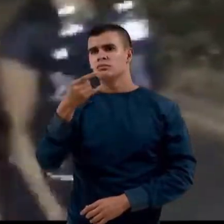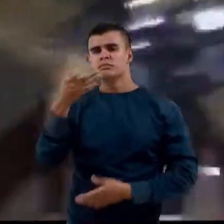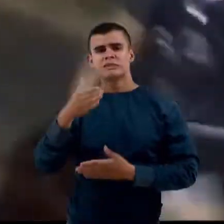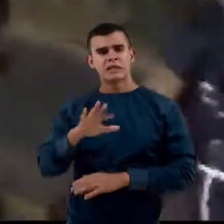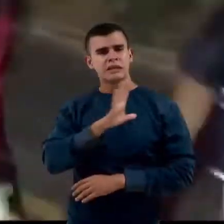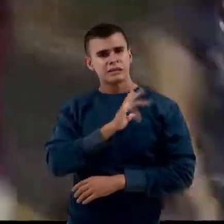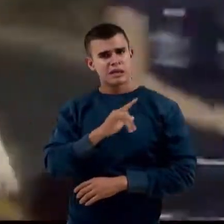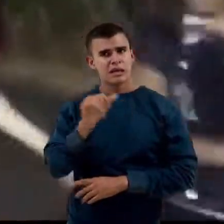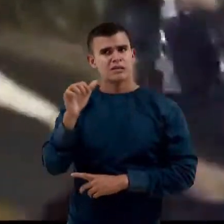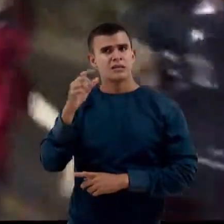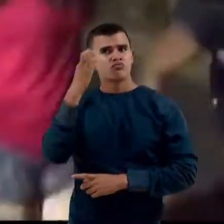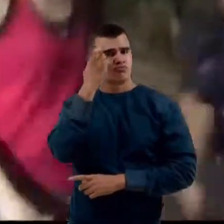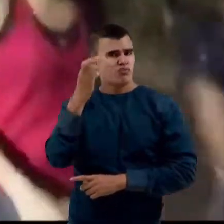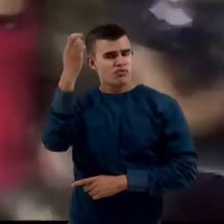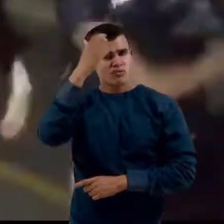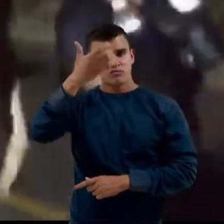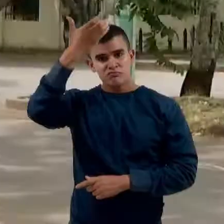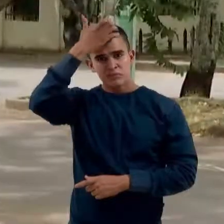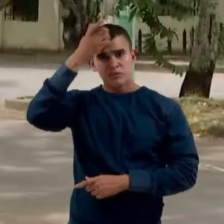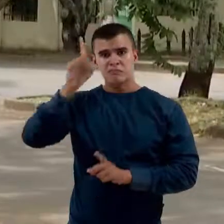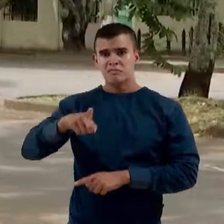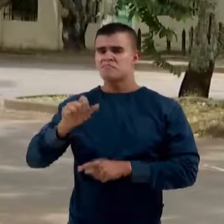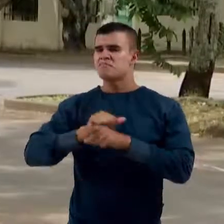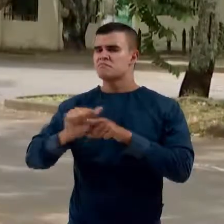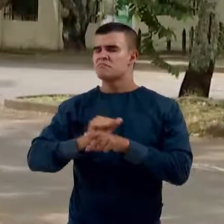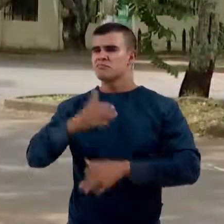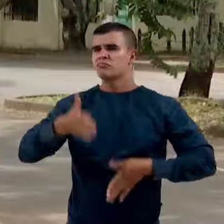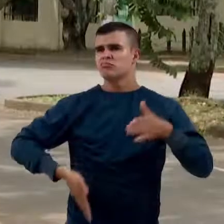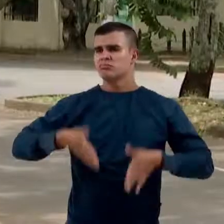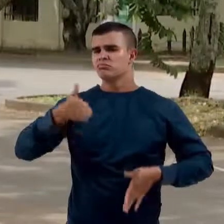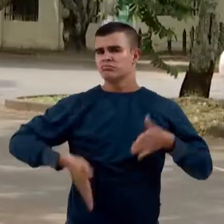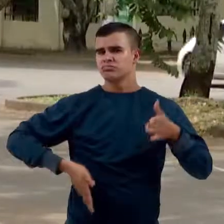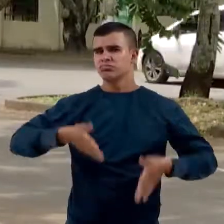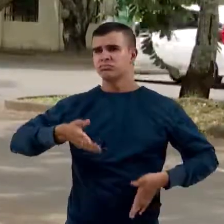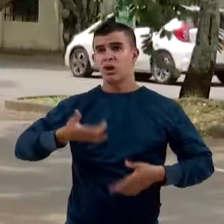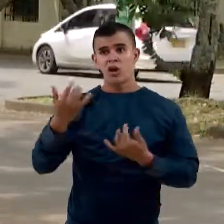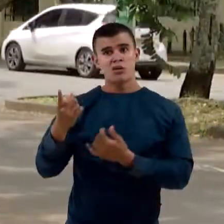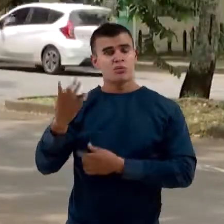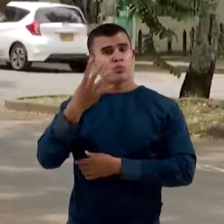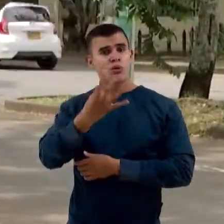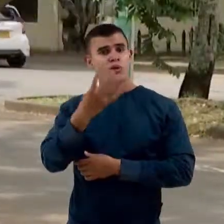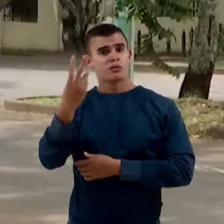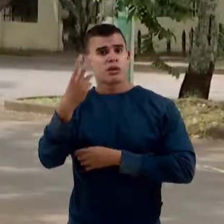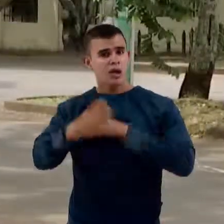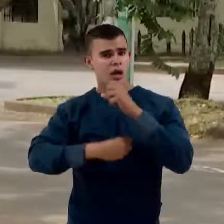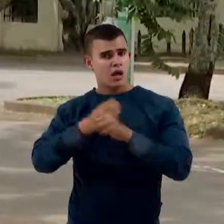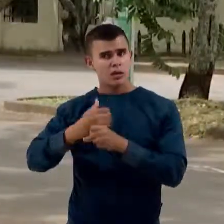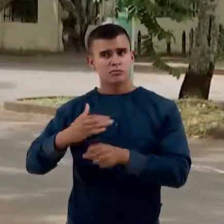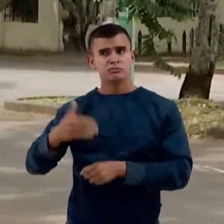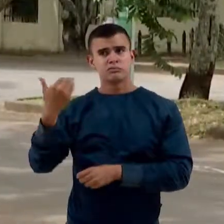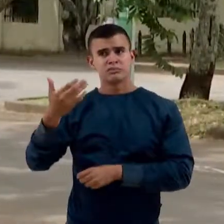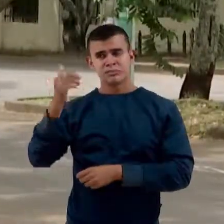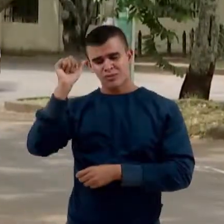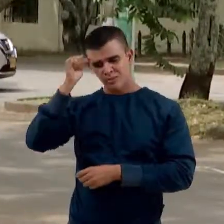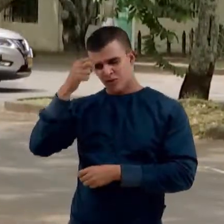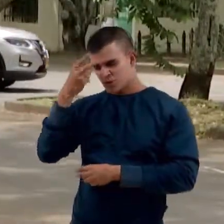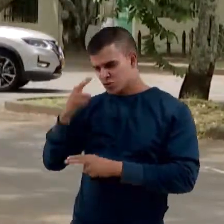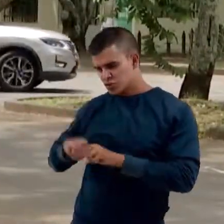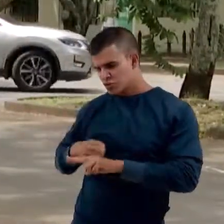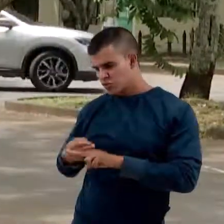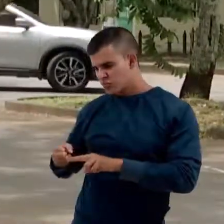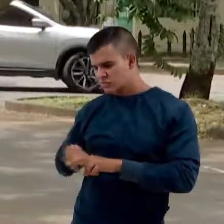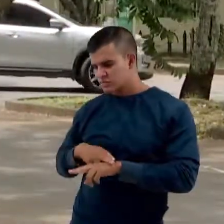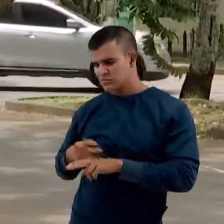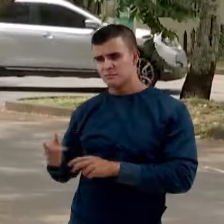montañas y se dedicó a esa modalidad. Y más que todo, la pasión empezó cuando nació mi sobrina, Ana